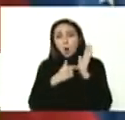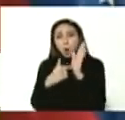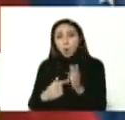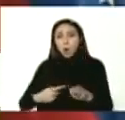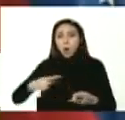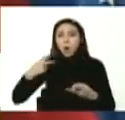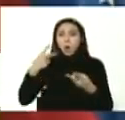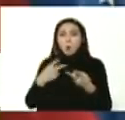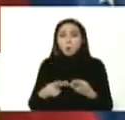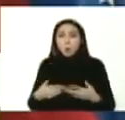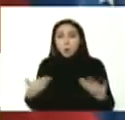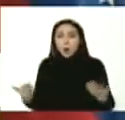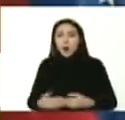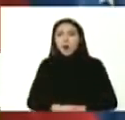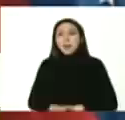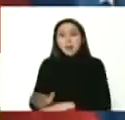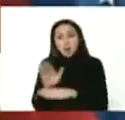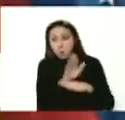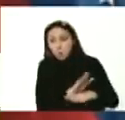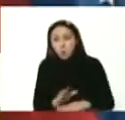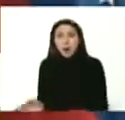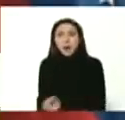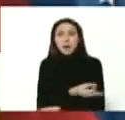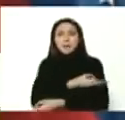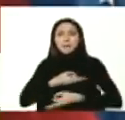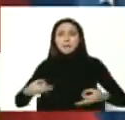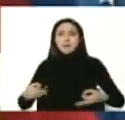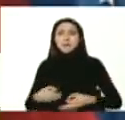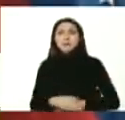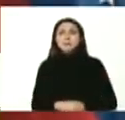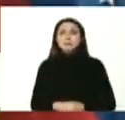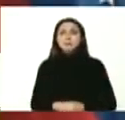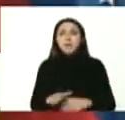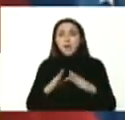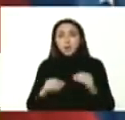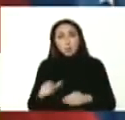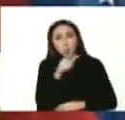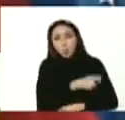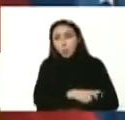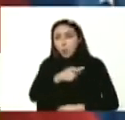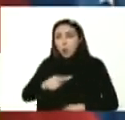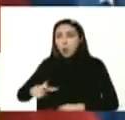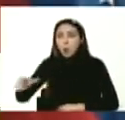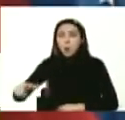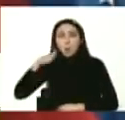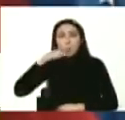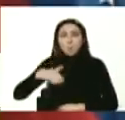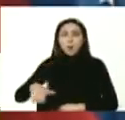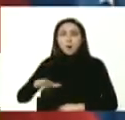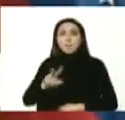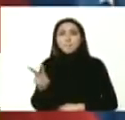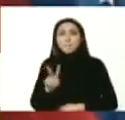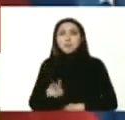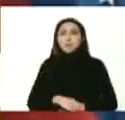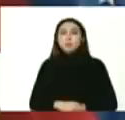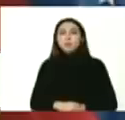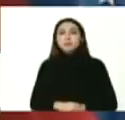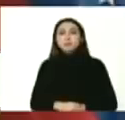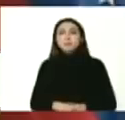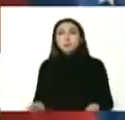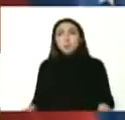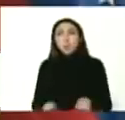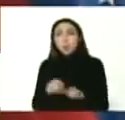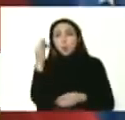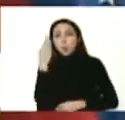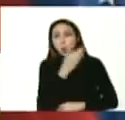de procurar una tutela judicial efectiva a todos nuestros ciudadanos y ciudadanas, tal como ha sido el